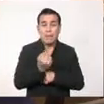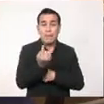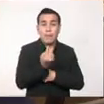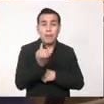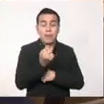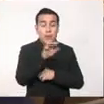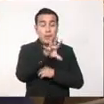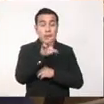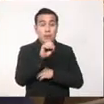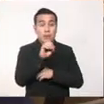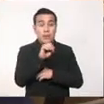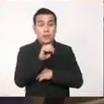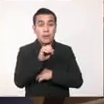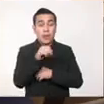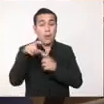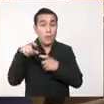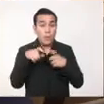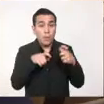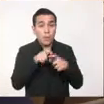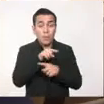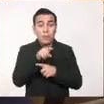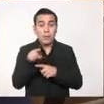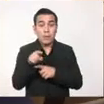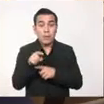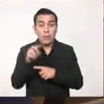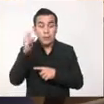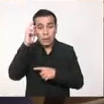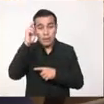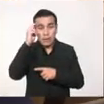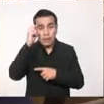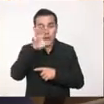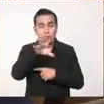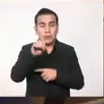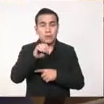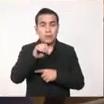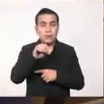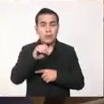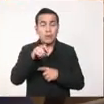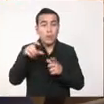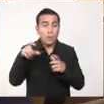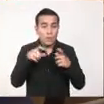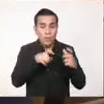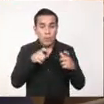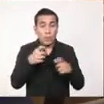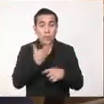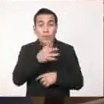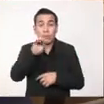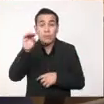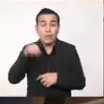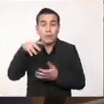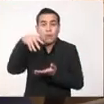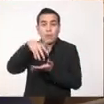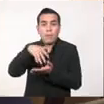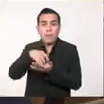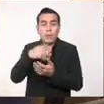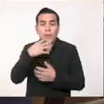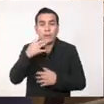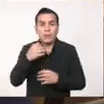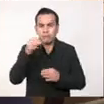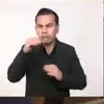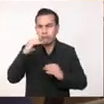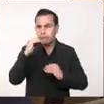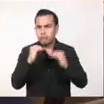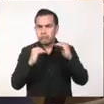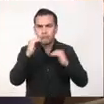de 50 años y dicen, no, miren, usted trae una carga de personas de 50 años mayor al porcentaje de la población que tiene 50 años, lo vamos a